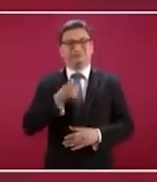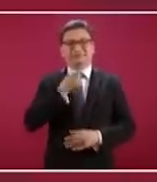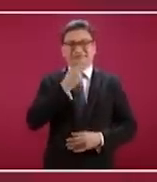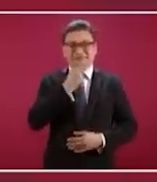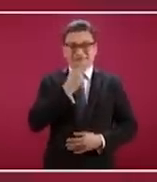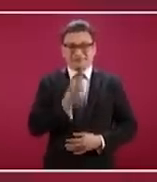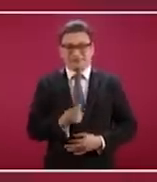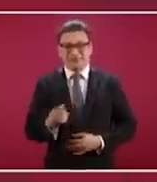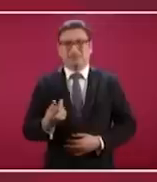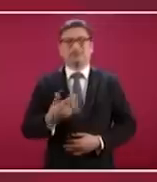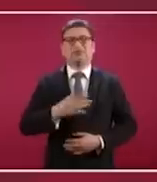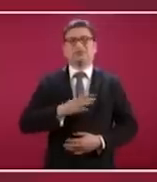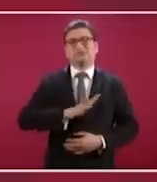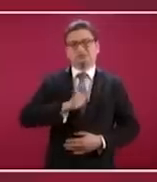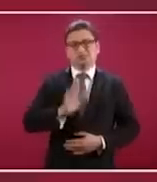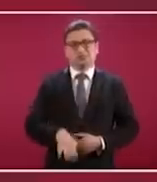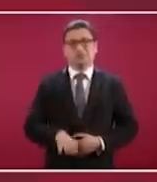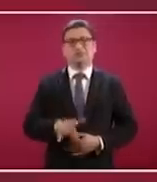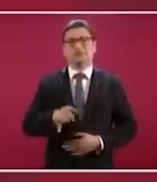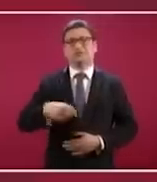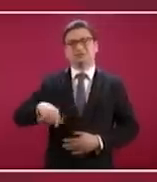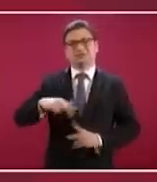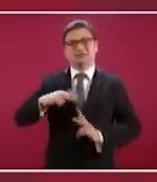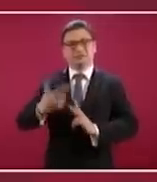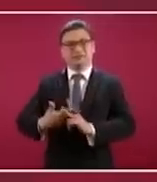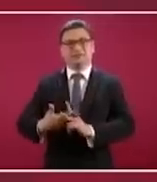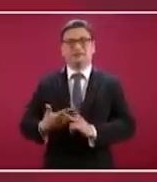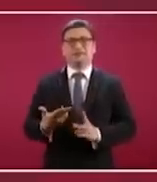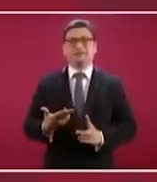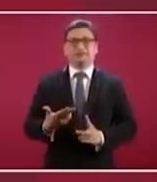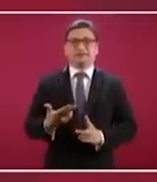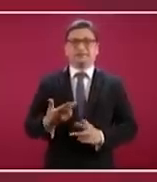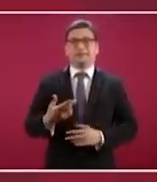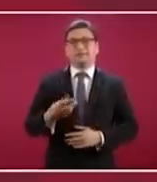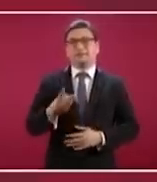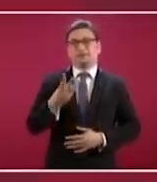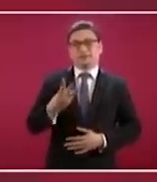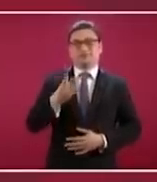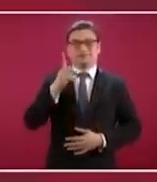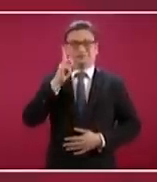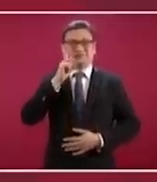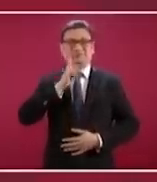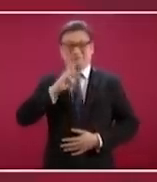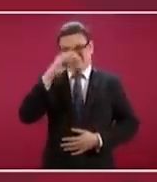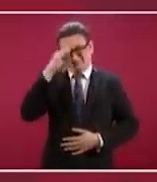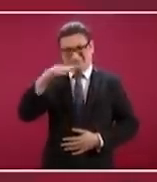niños fallecidos, asesinados, las tres señoras.